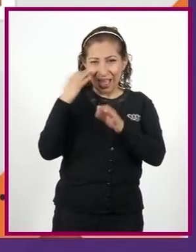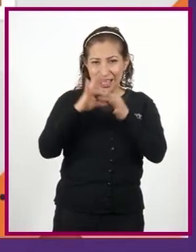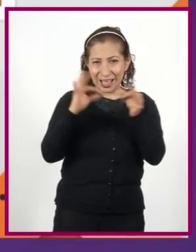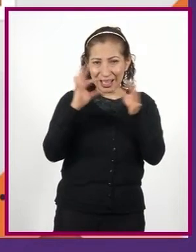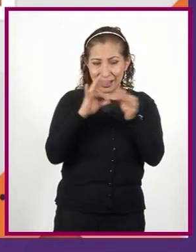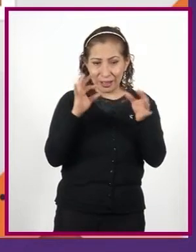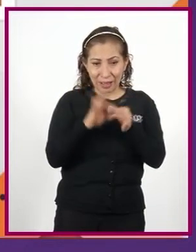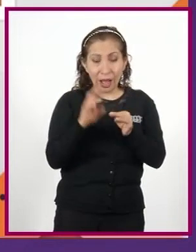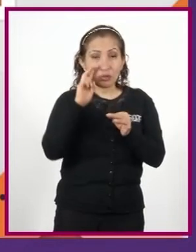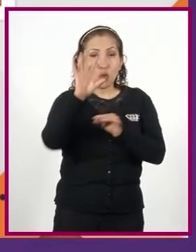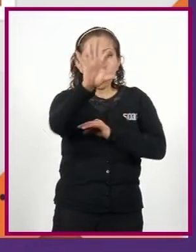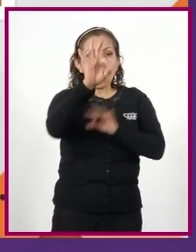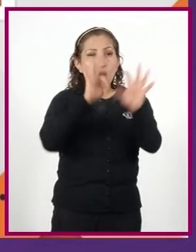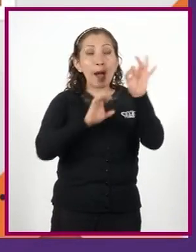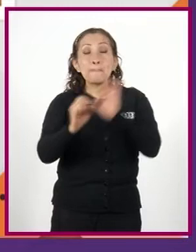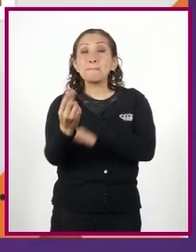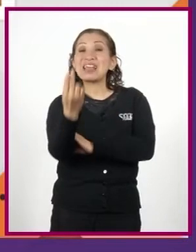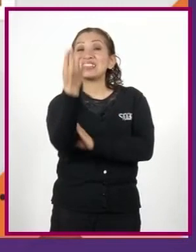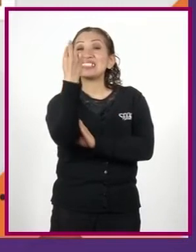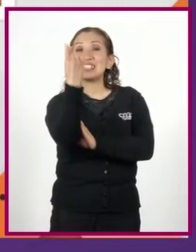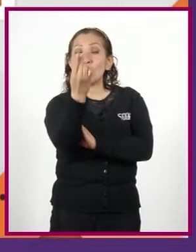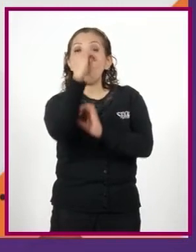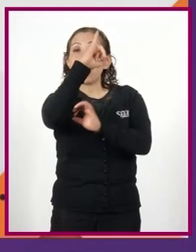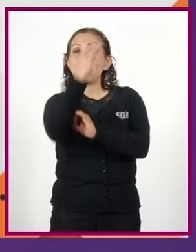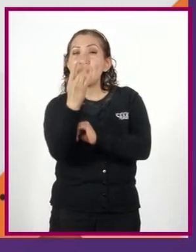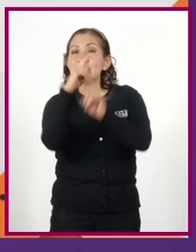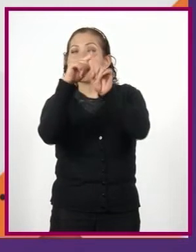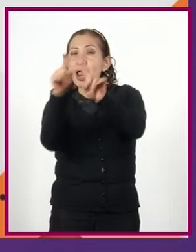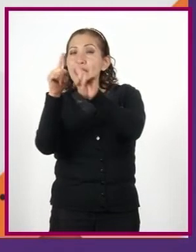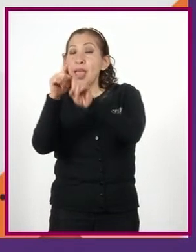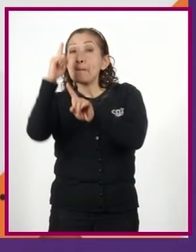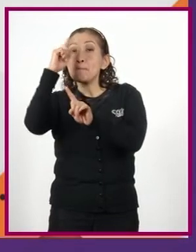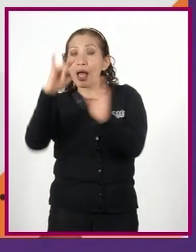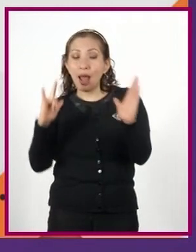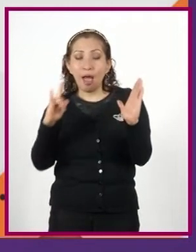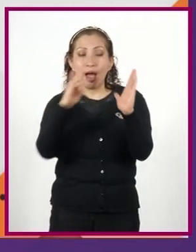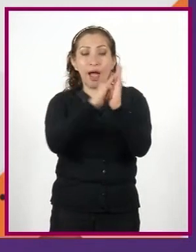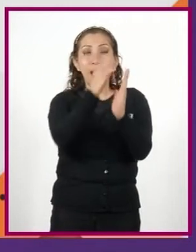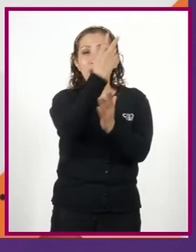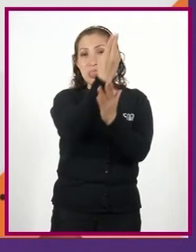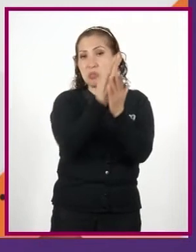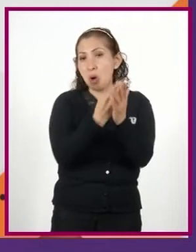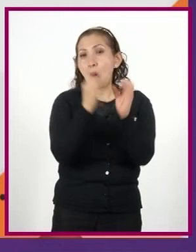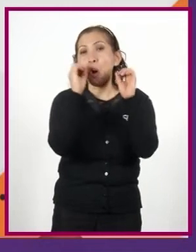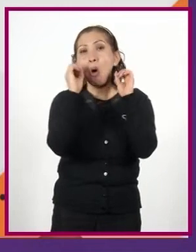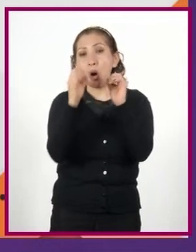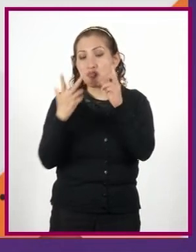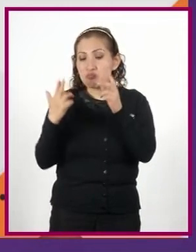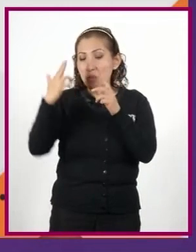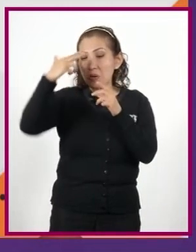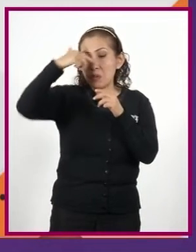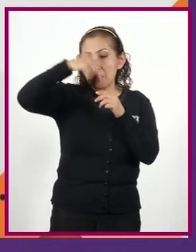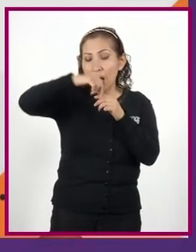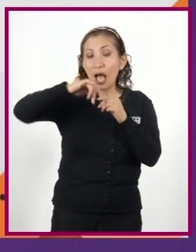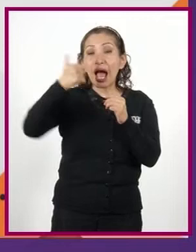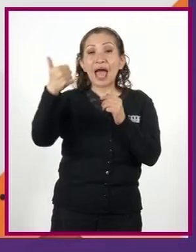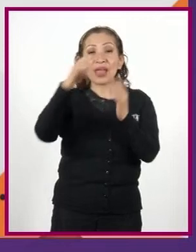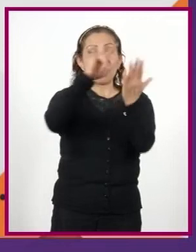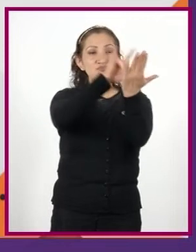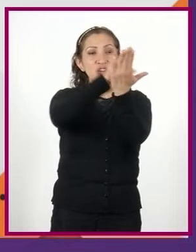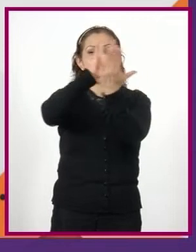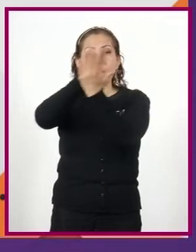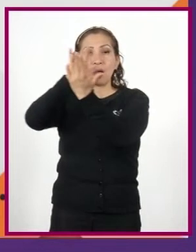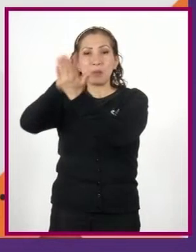revisar, seleccionen 25 de ellas para ilustrar con dibujos o recortes cada